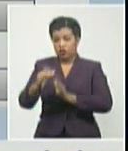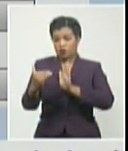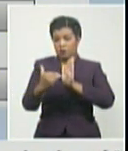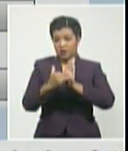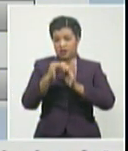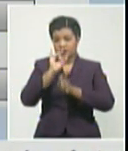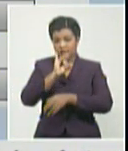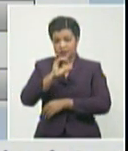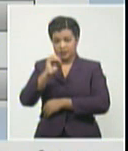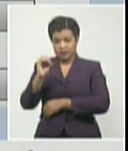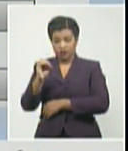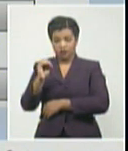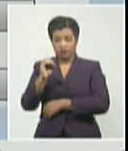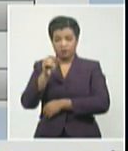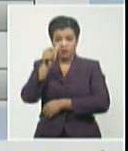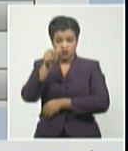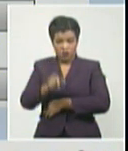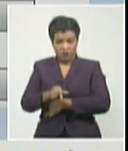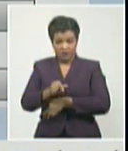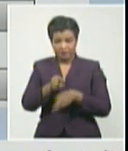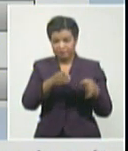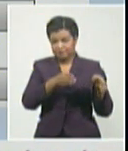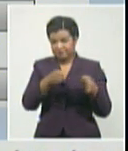con 20 millones